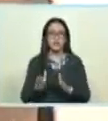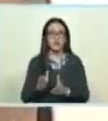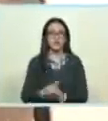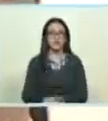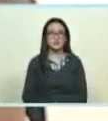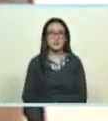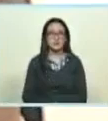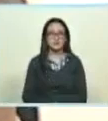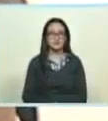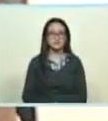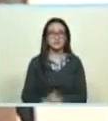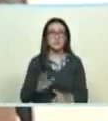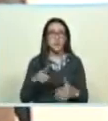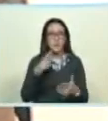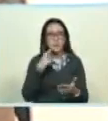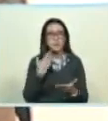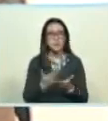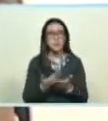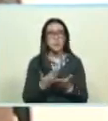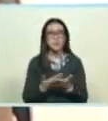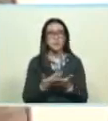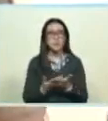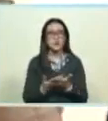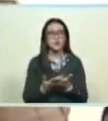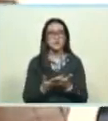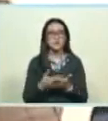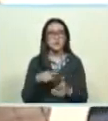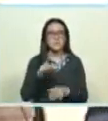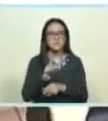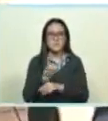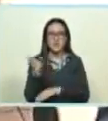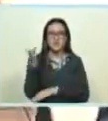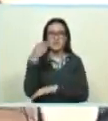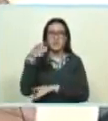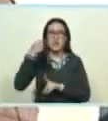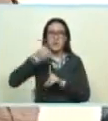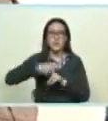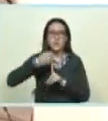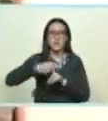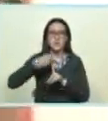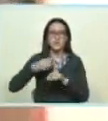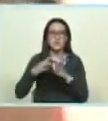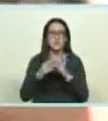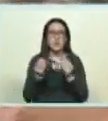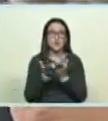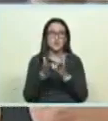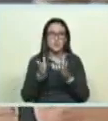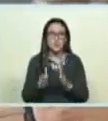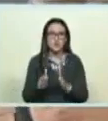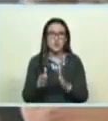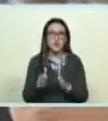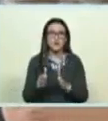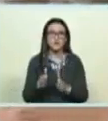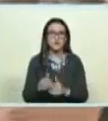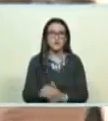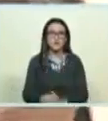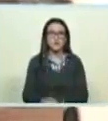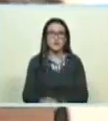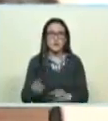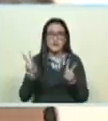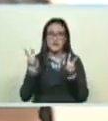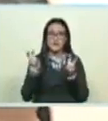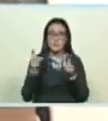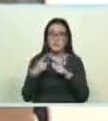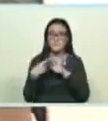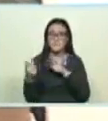presidente. Una de las propuestas, presidente, que es una de las principales banderas de lucha de todos los estudiantes de la dirigencia estudiantil, es el tema